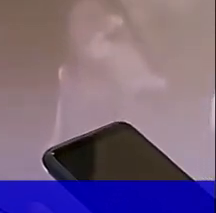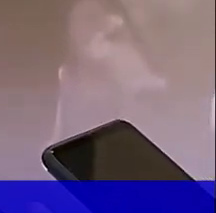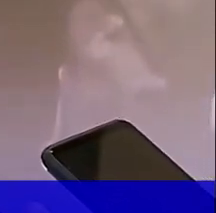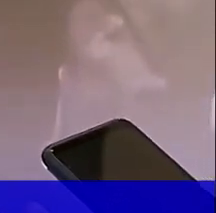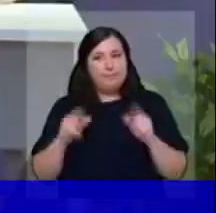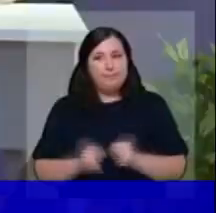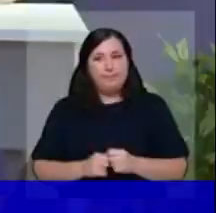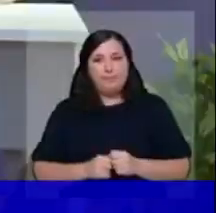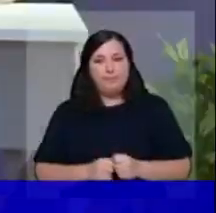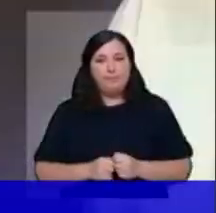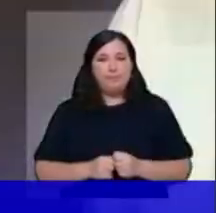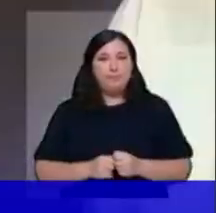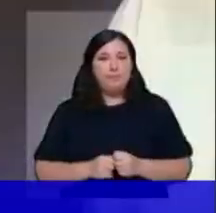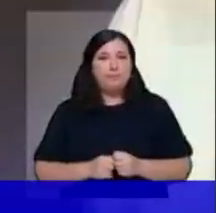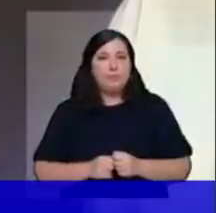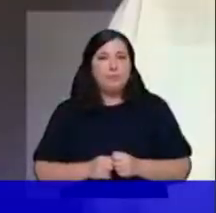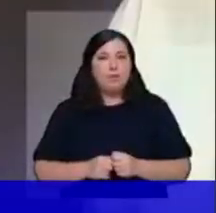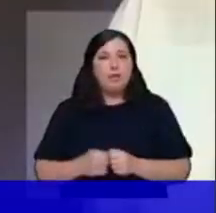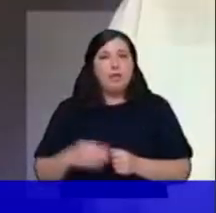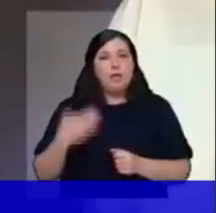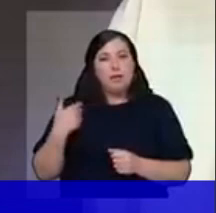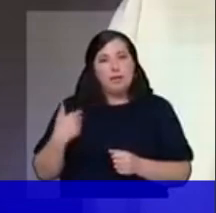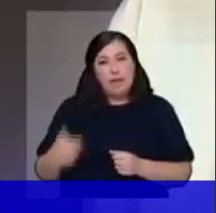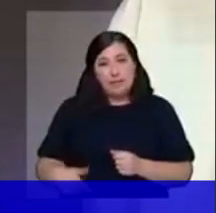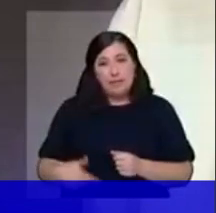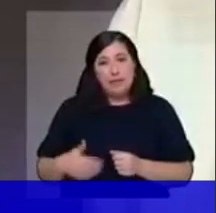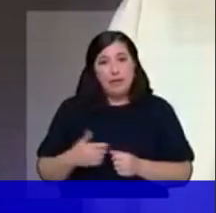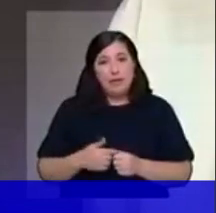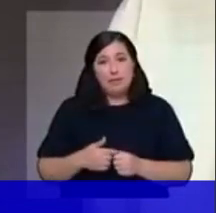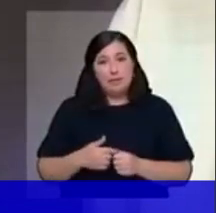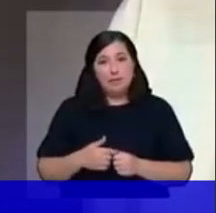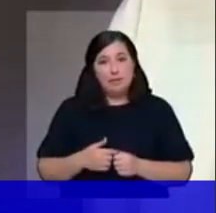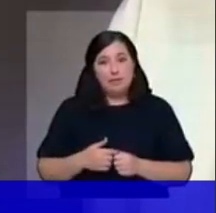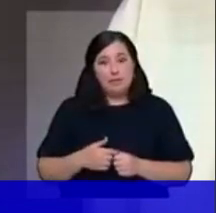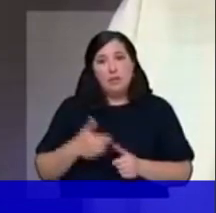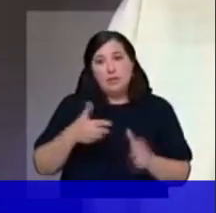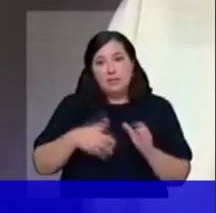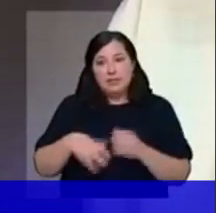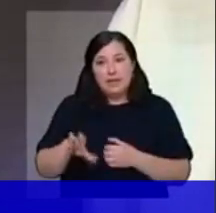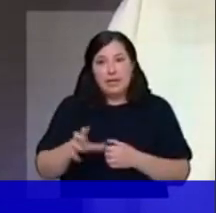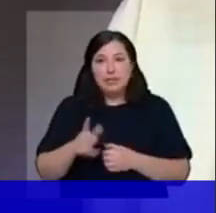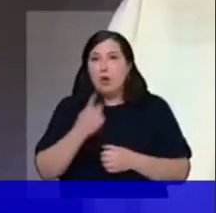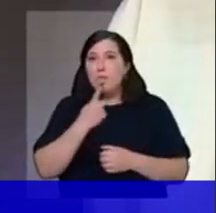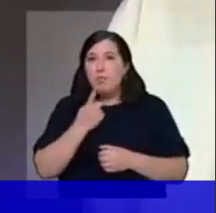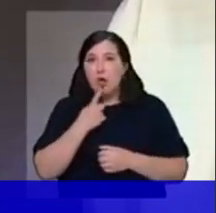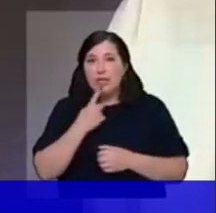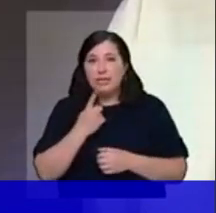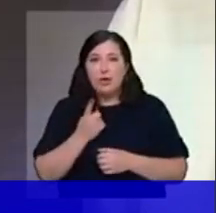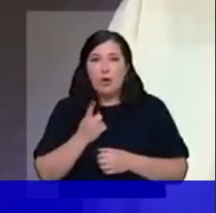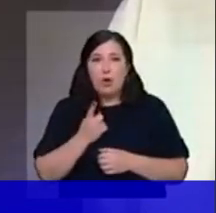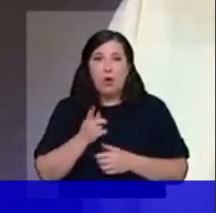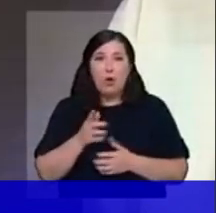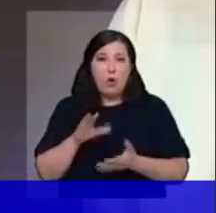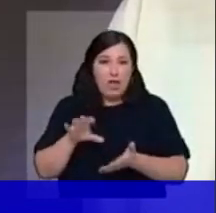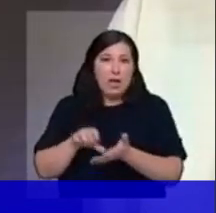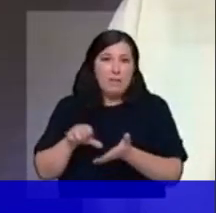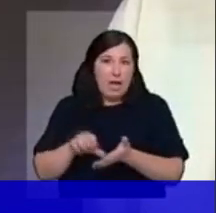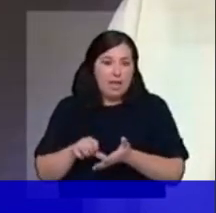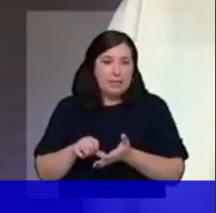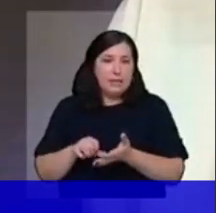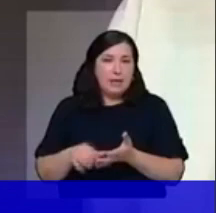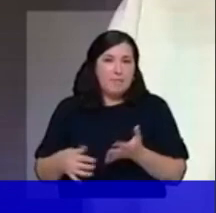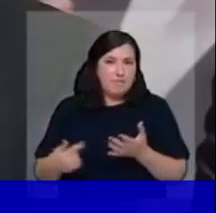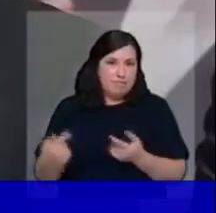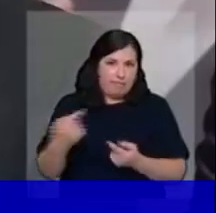que voy a empezar. Lamentablemente un sector de político del país fue bastante